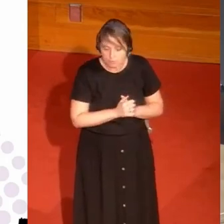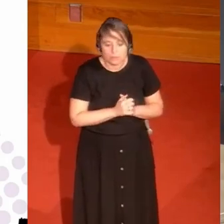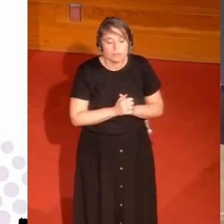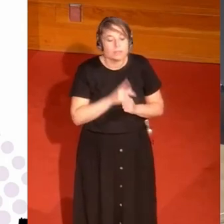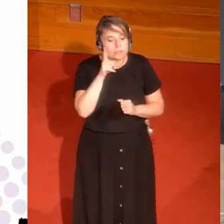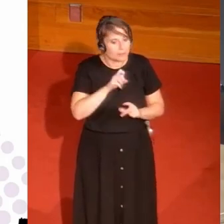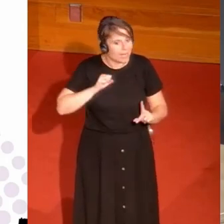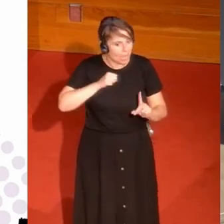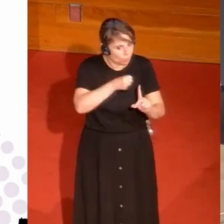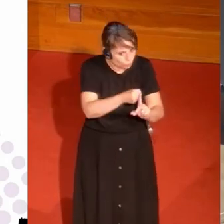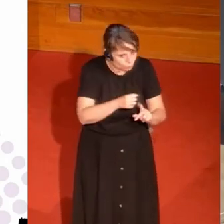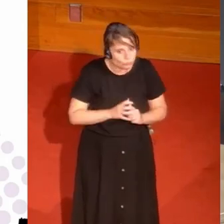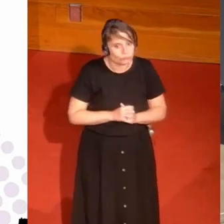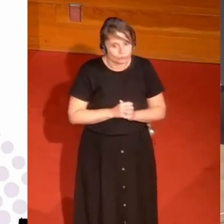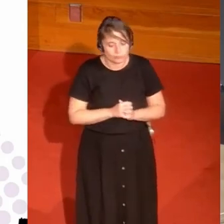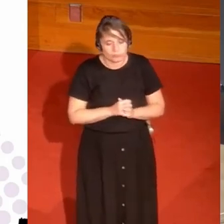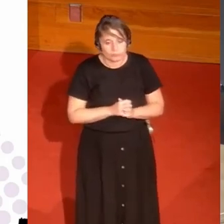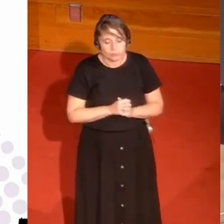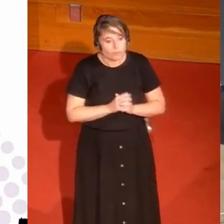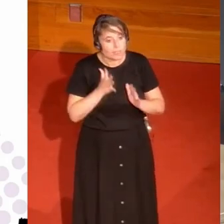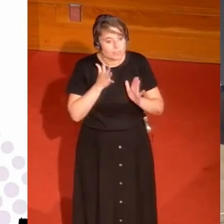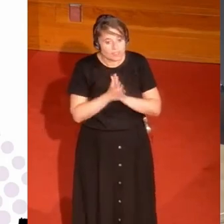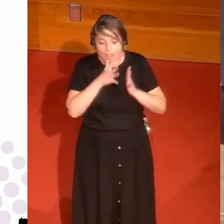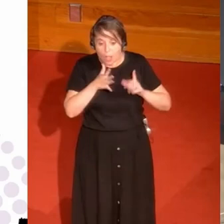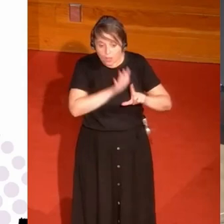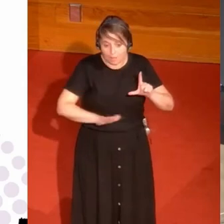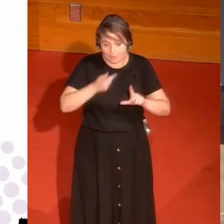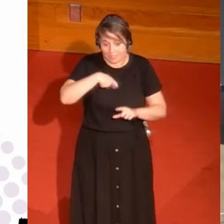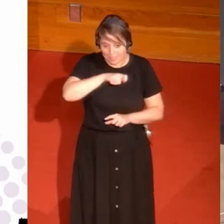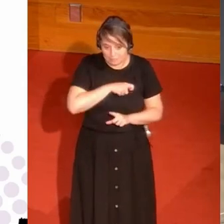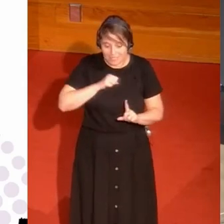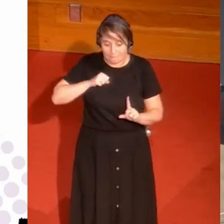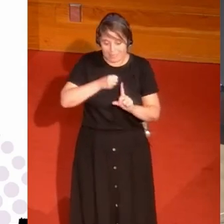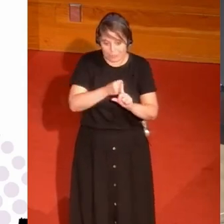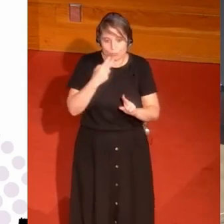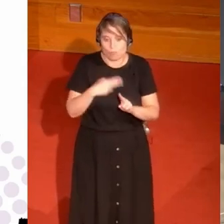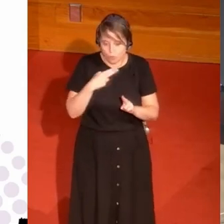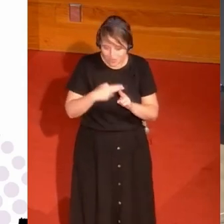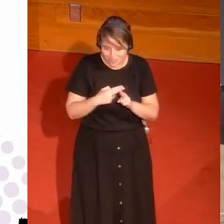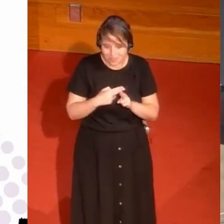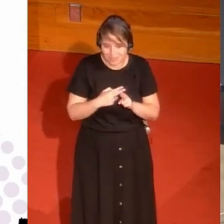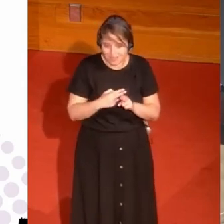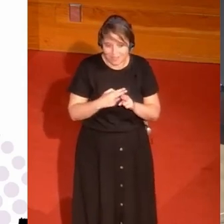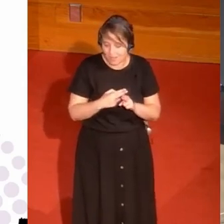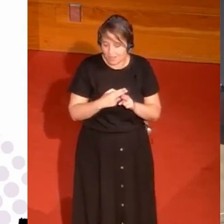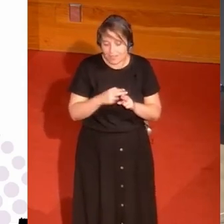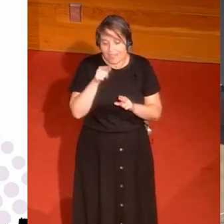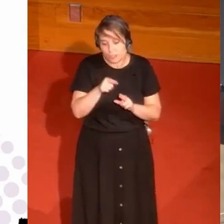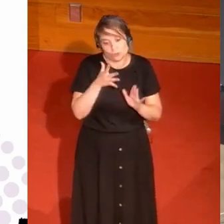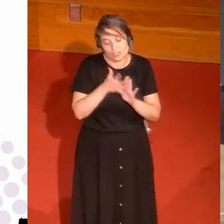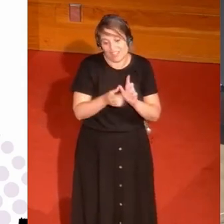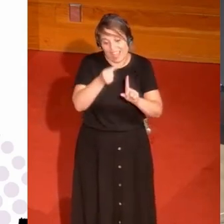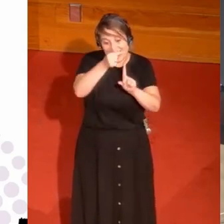sufrido acoso O sea que que que es verdad que la situación en España también esa presión política que es uno de los grandes indicativos